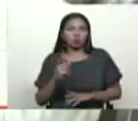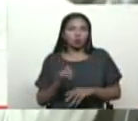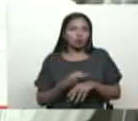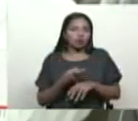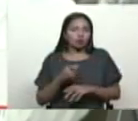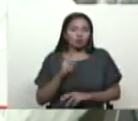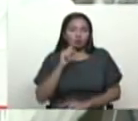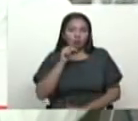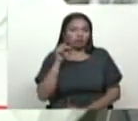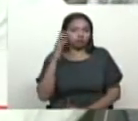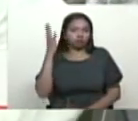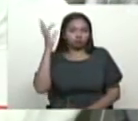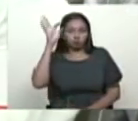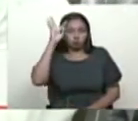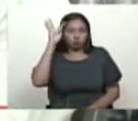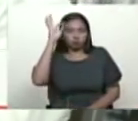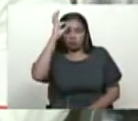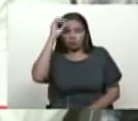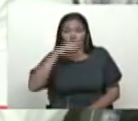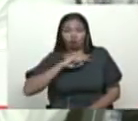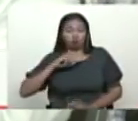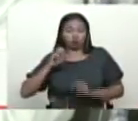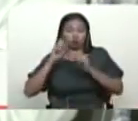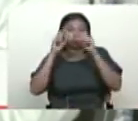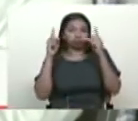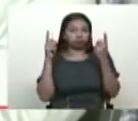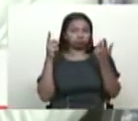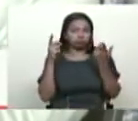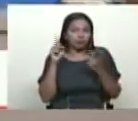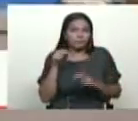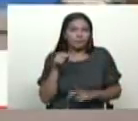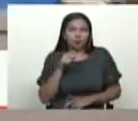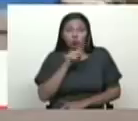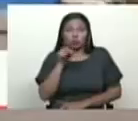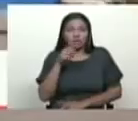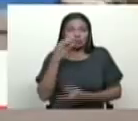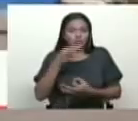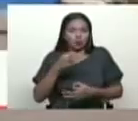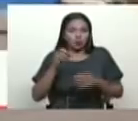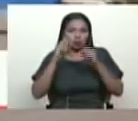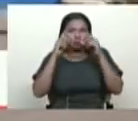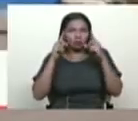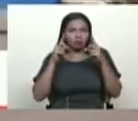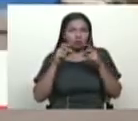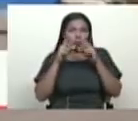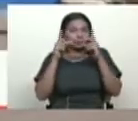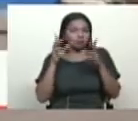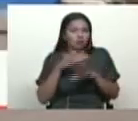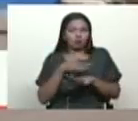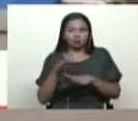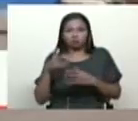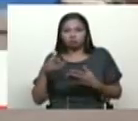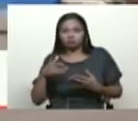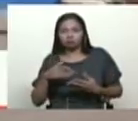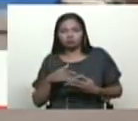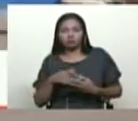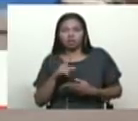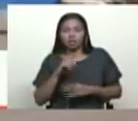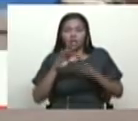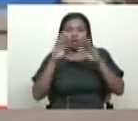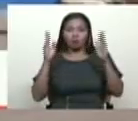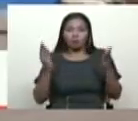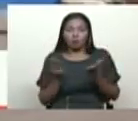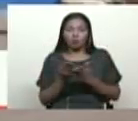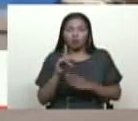saben. Seguro les sorprende. Seguro les sorprende y les sorprendería a cualquiera en el mundo. ¿Qué?